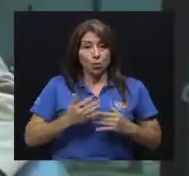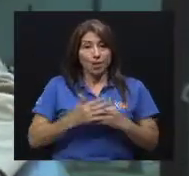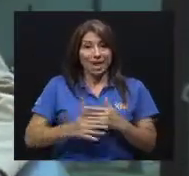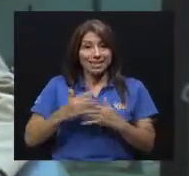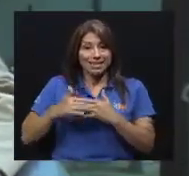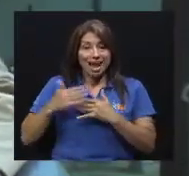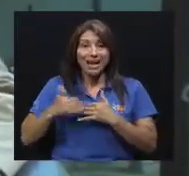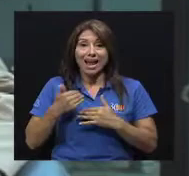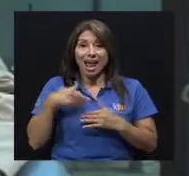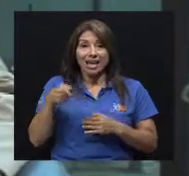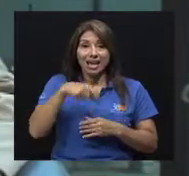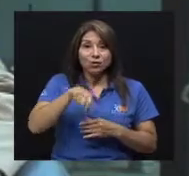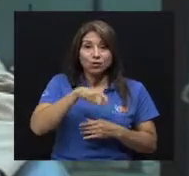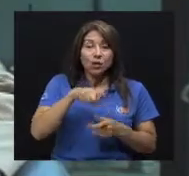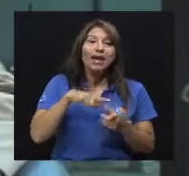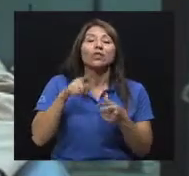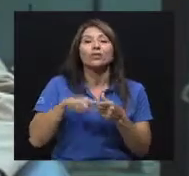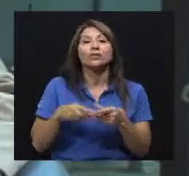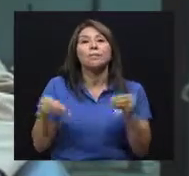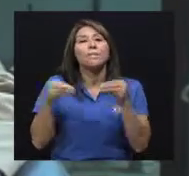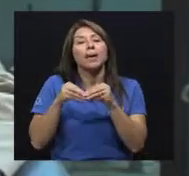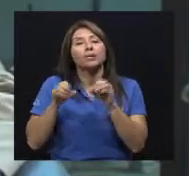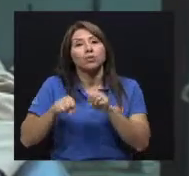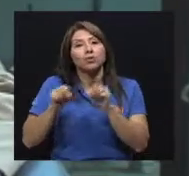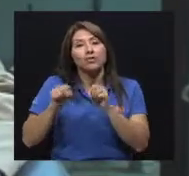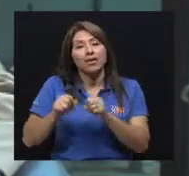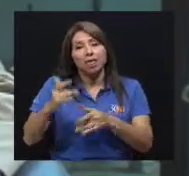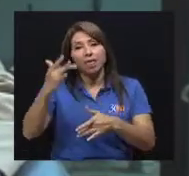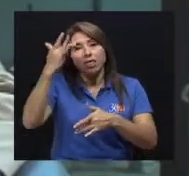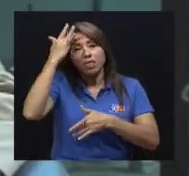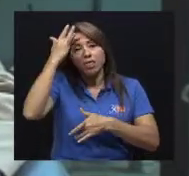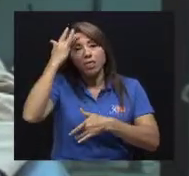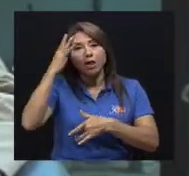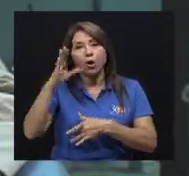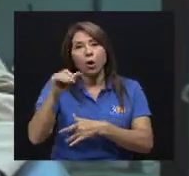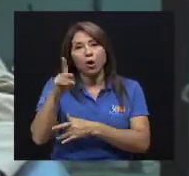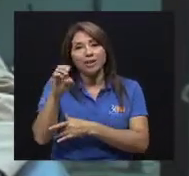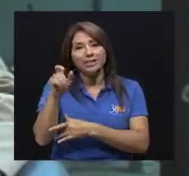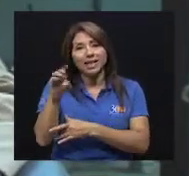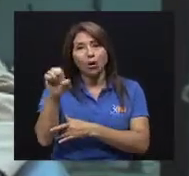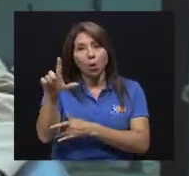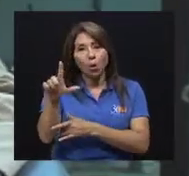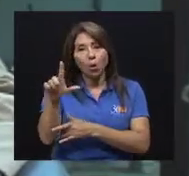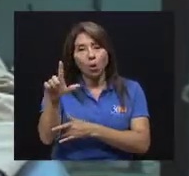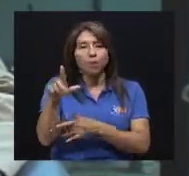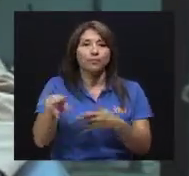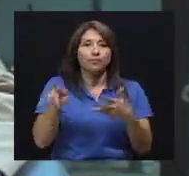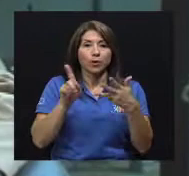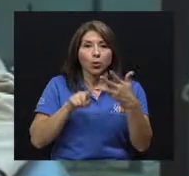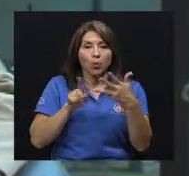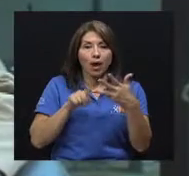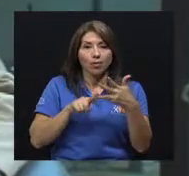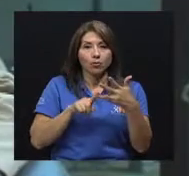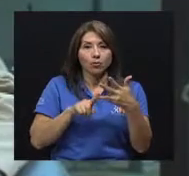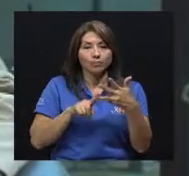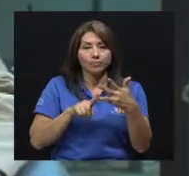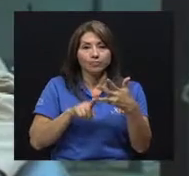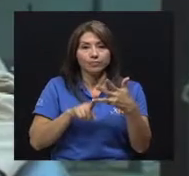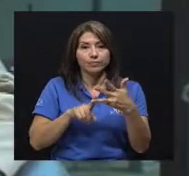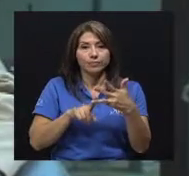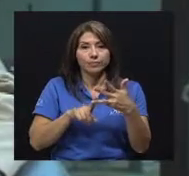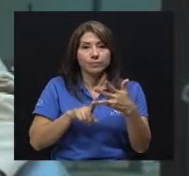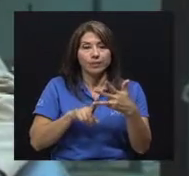colesterol se acumula más rápidamente. Entonces, controlarse los niveles de azúcar o de glucosa para que eso no suceda. Cuarto,